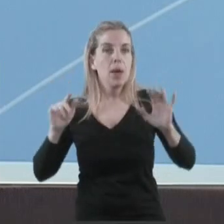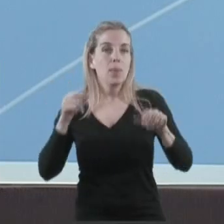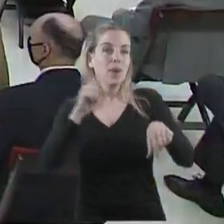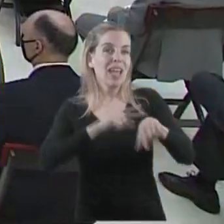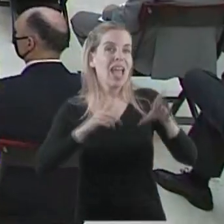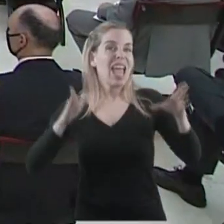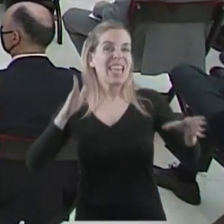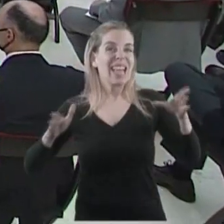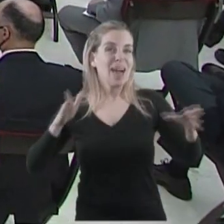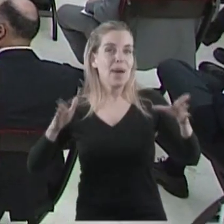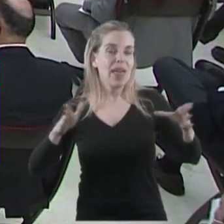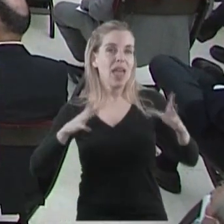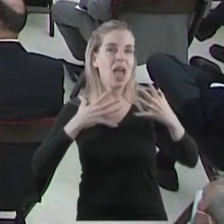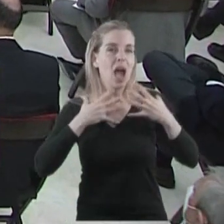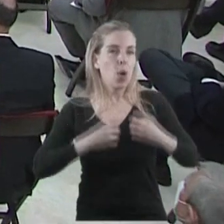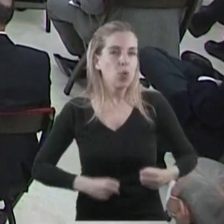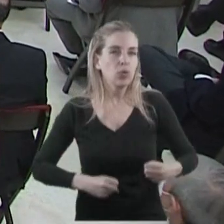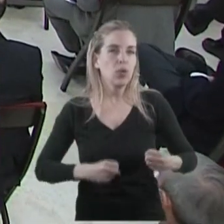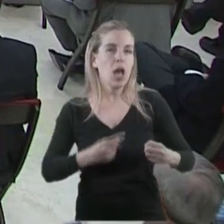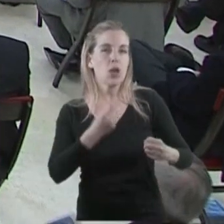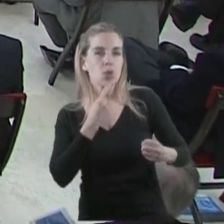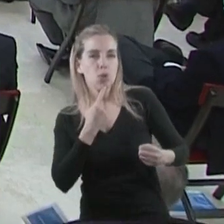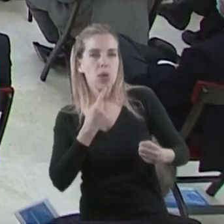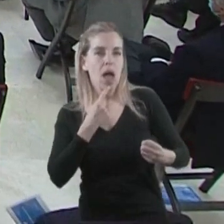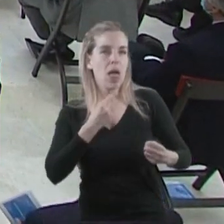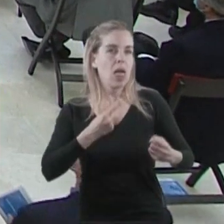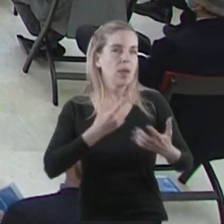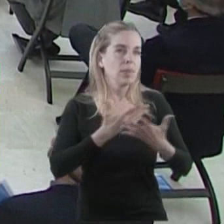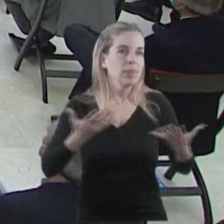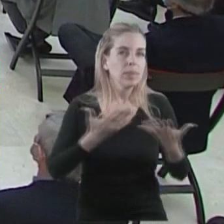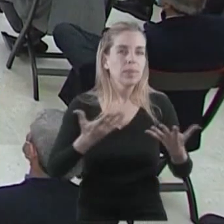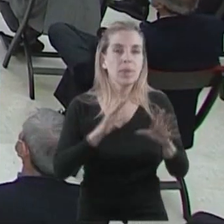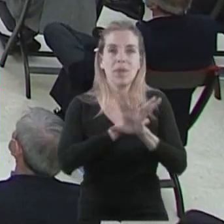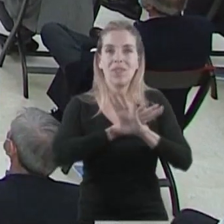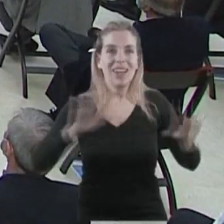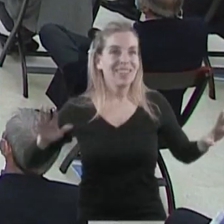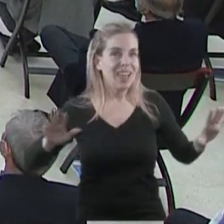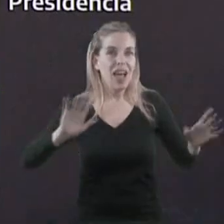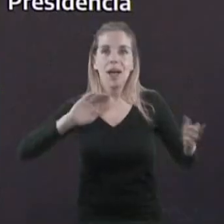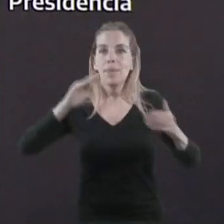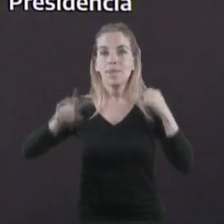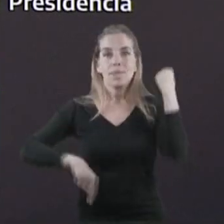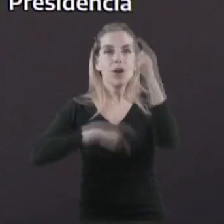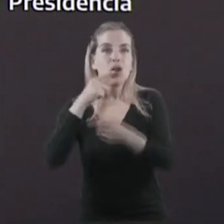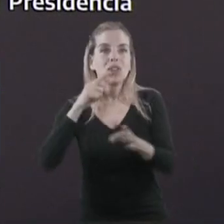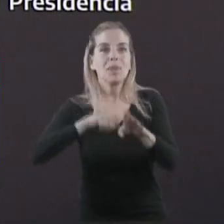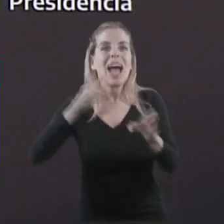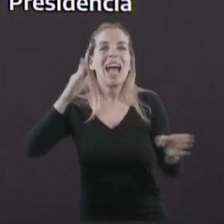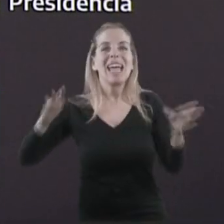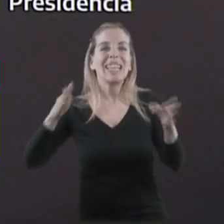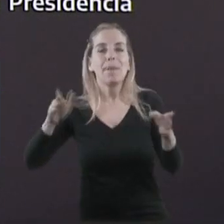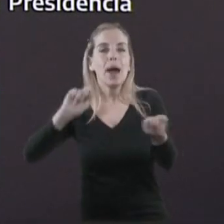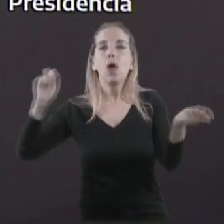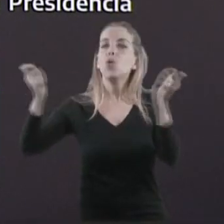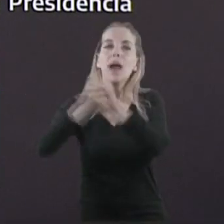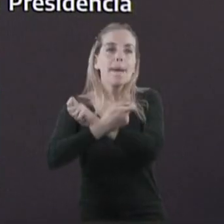de una etapa de angustia, de una etapa de intranquilidad a una etapa de oportunidades, a una etapa justamente de previsibilidades y